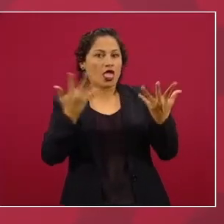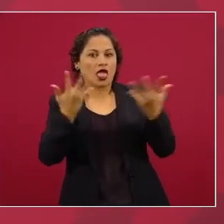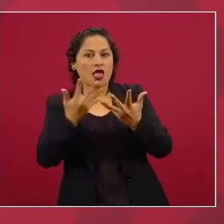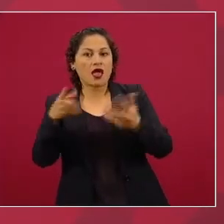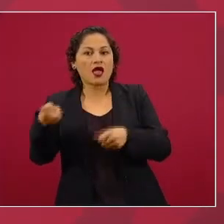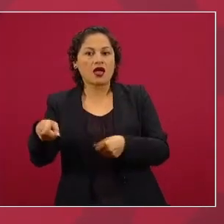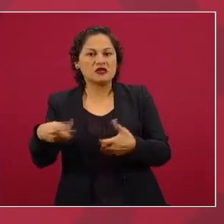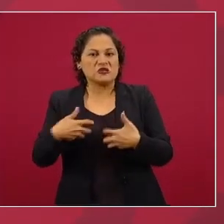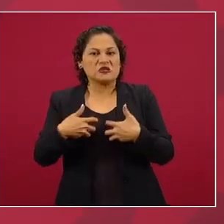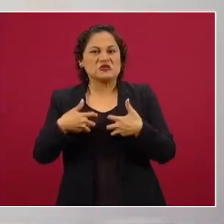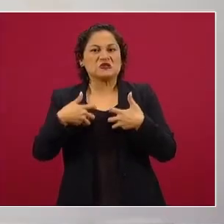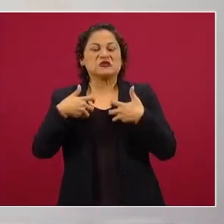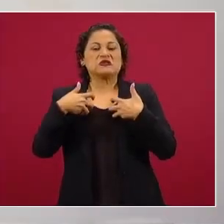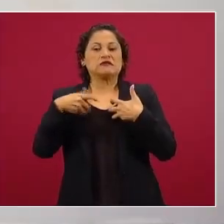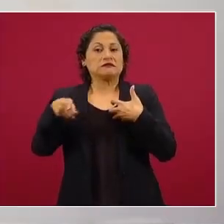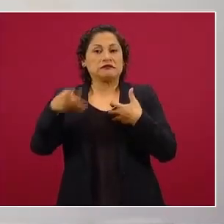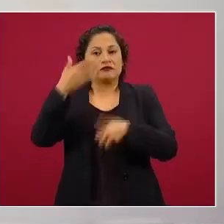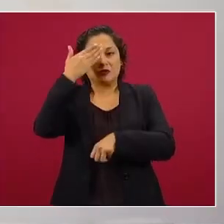Es el caso de los periódicos.